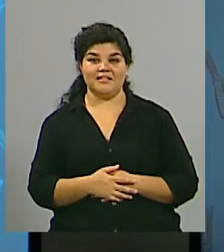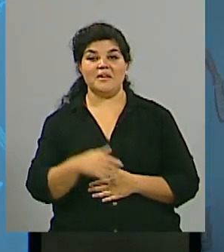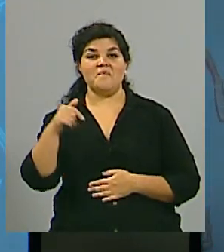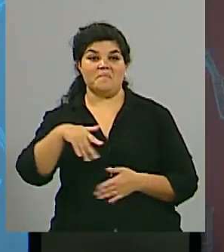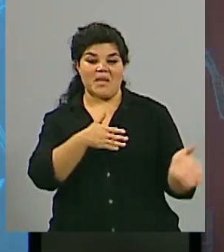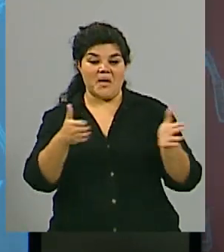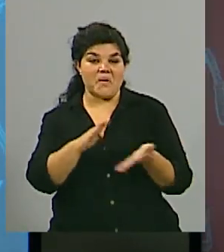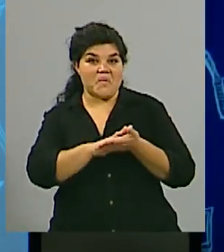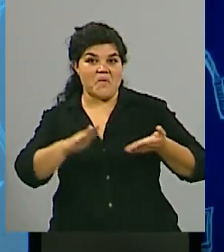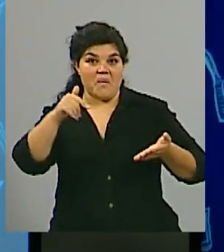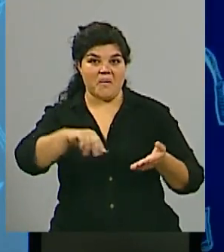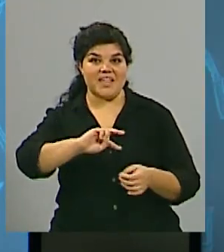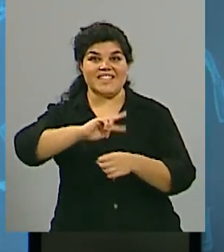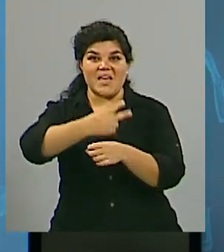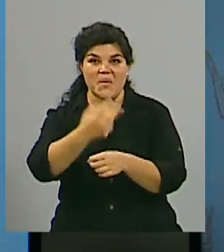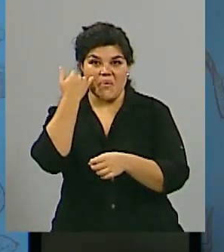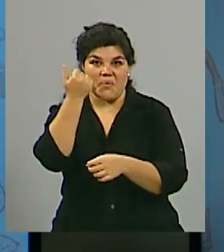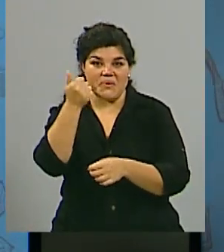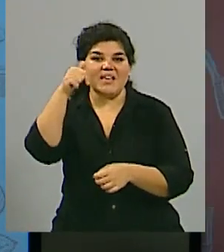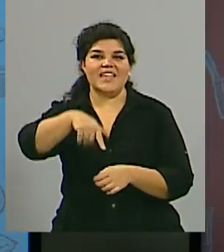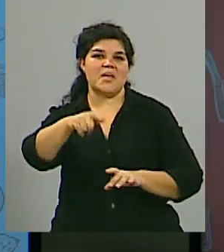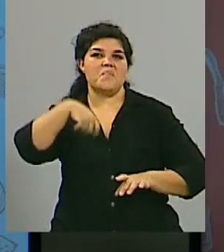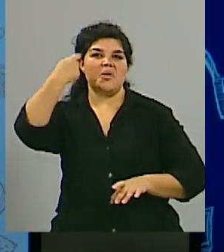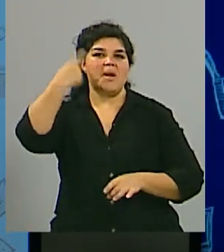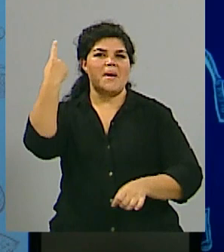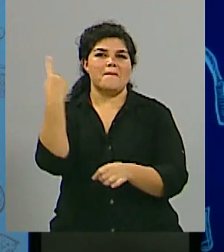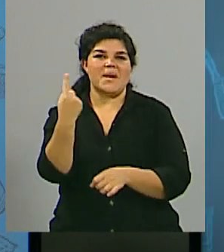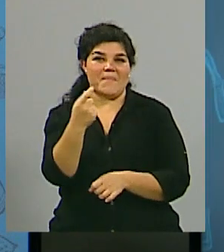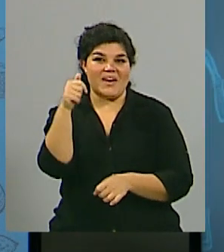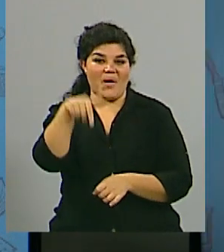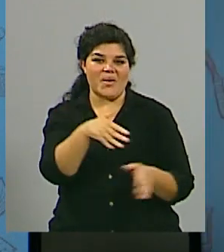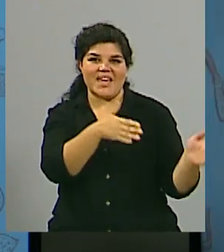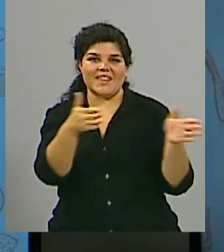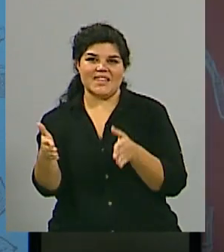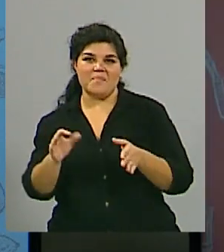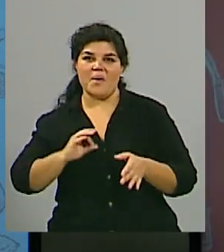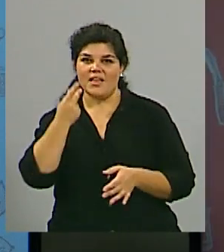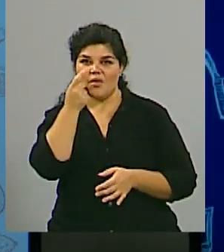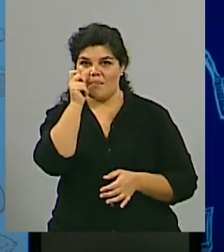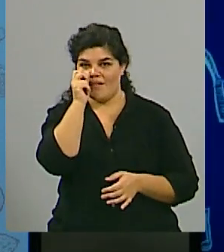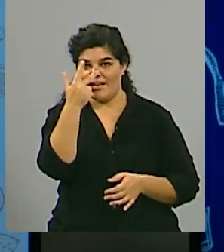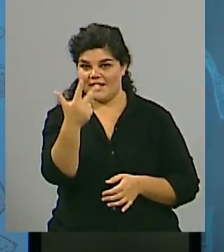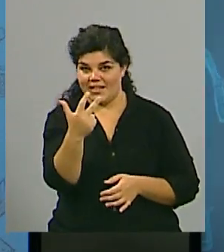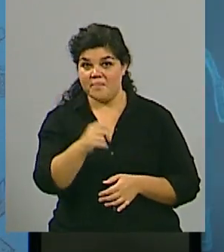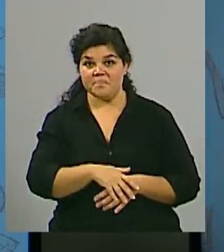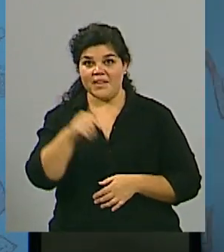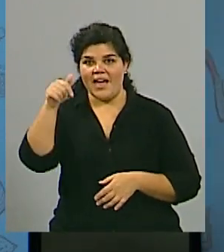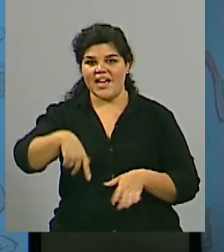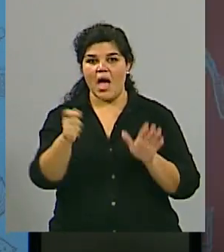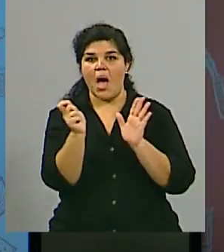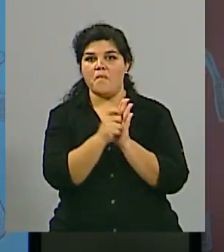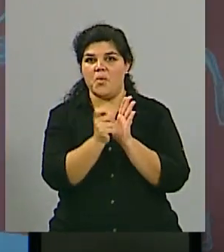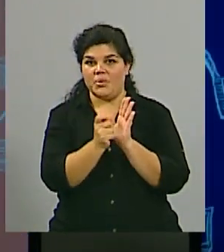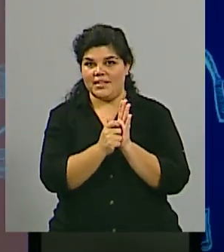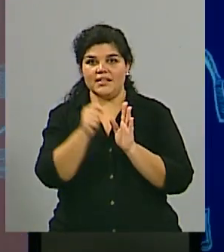Bueno, nuevo bloque, ya segundo de este primer programa de esta temporada 2023 de Apuntes. Y dijimos, íbamos a